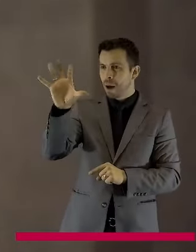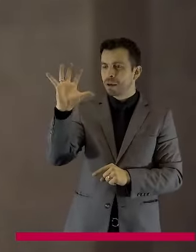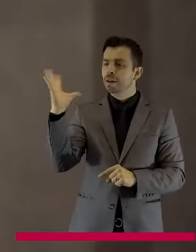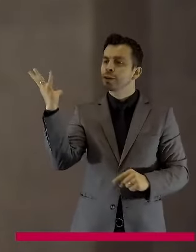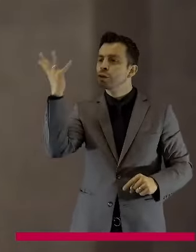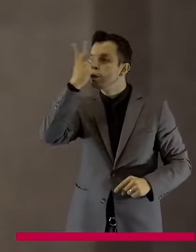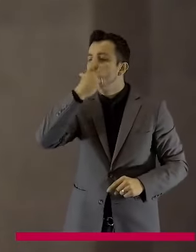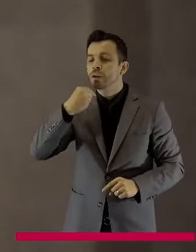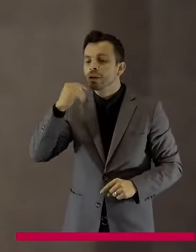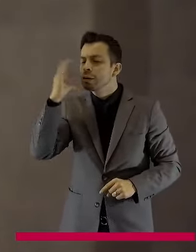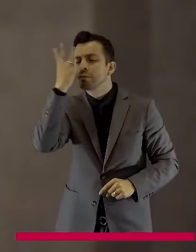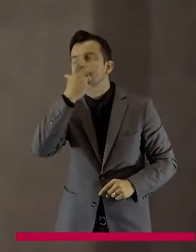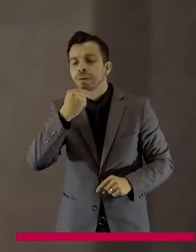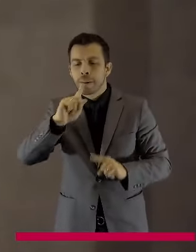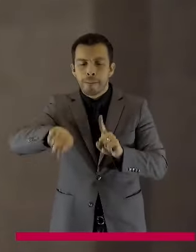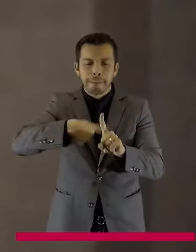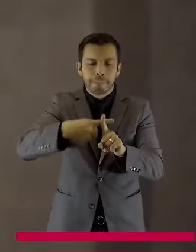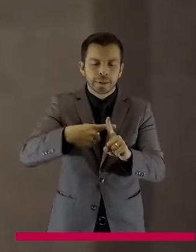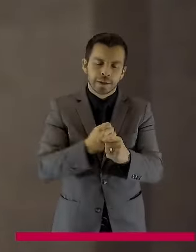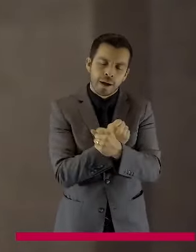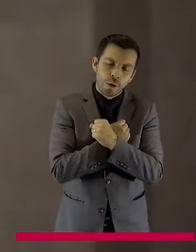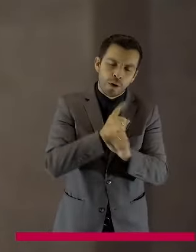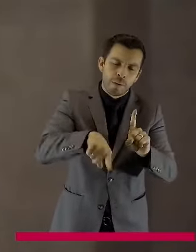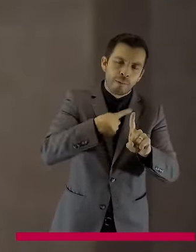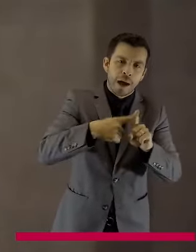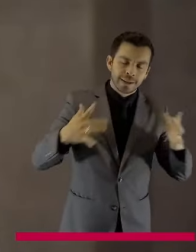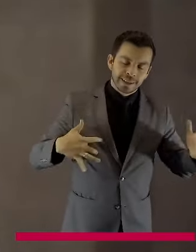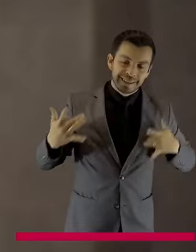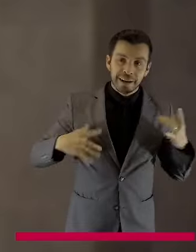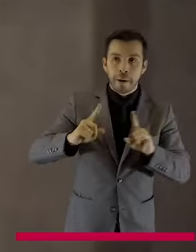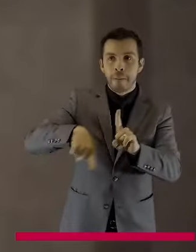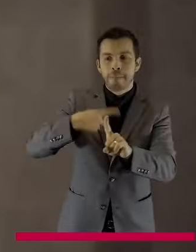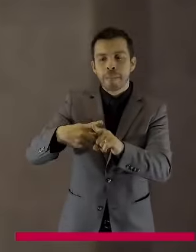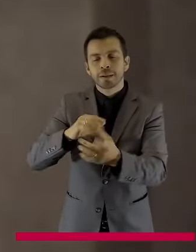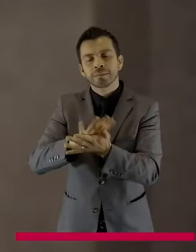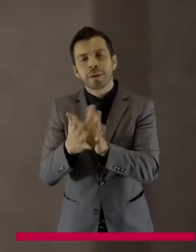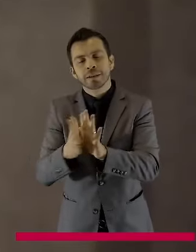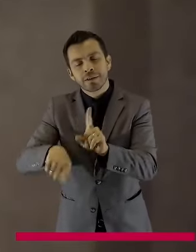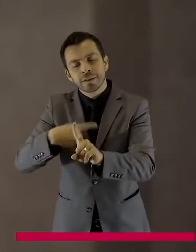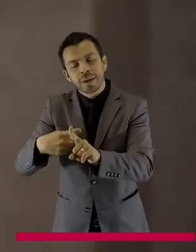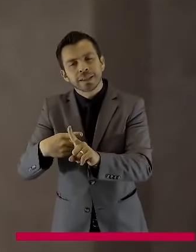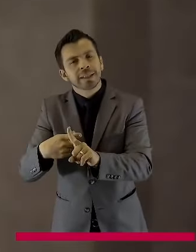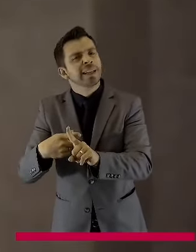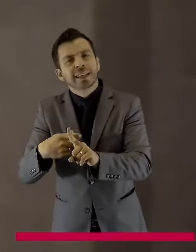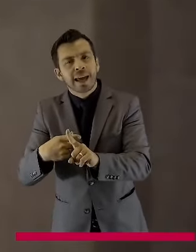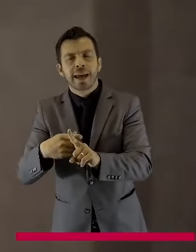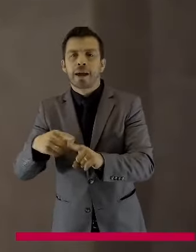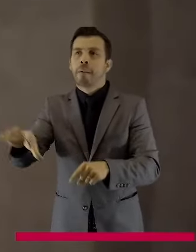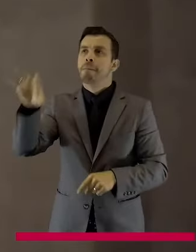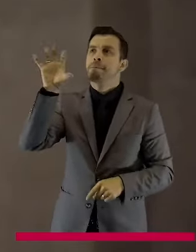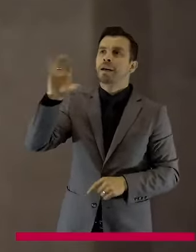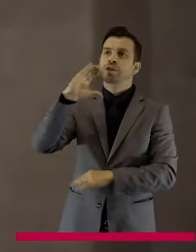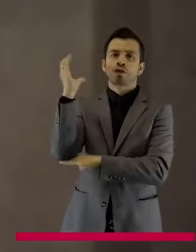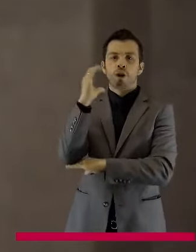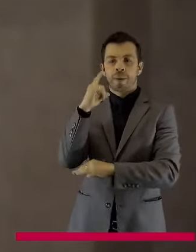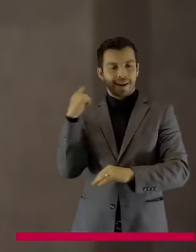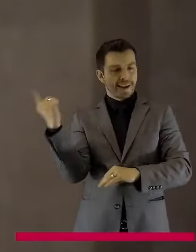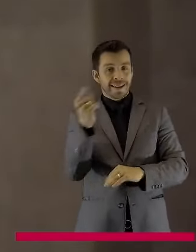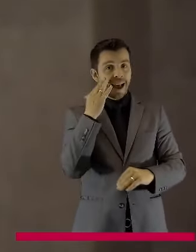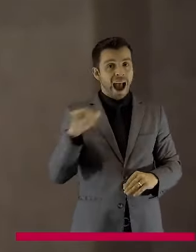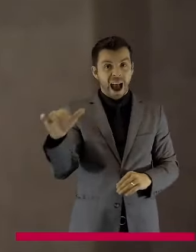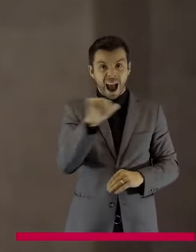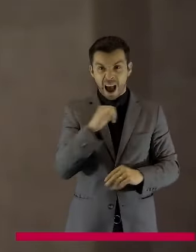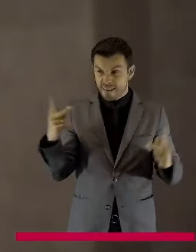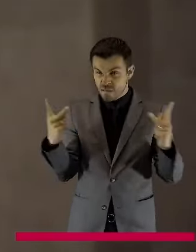un país del amor, sea un país de la alegría, sea un país de la paz, sea un país donde a las mujeres no se